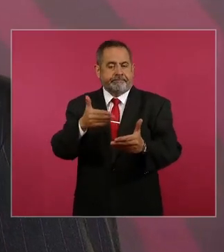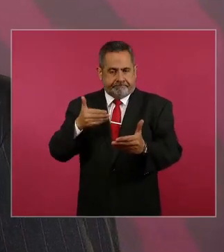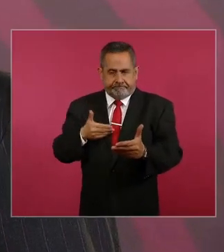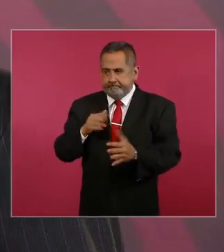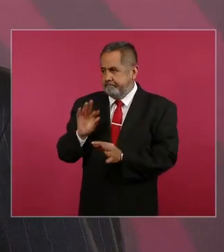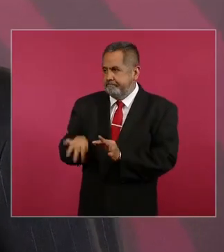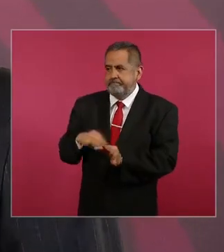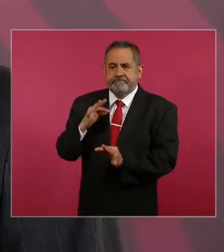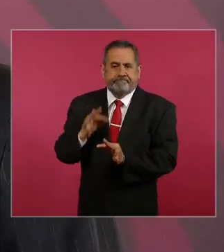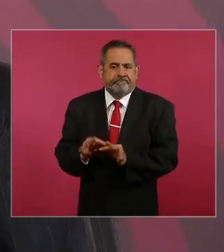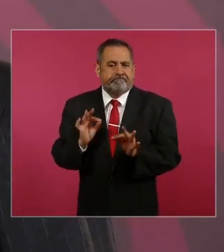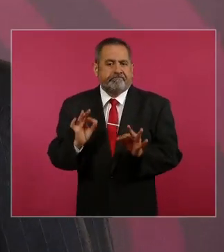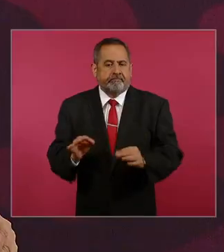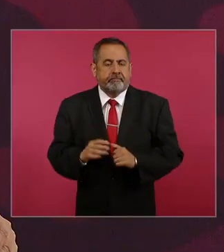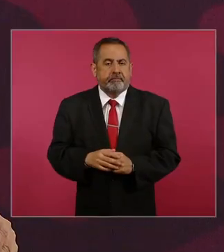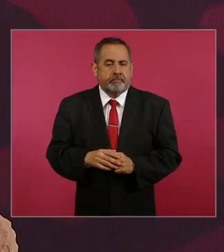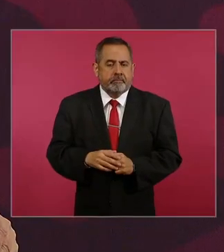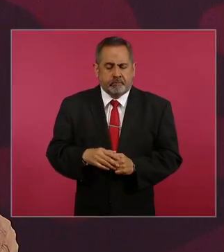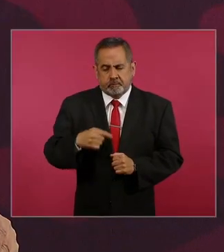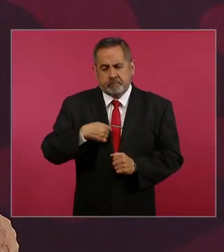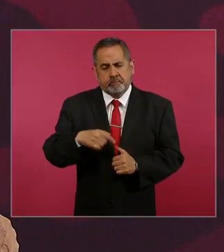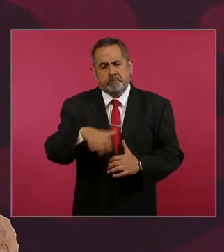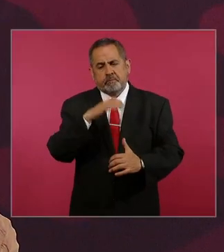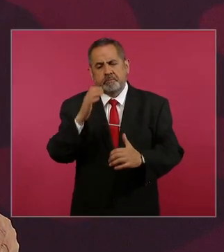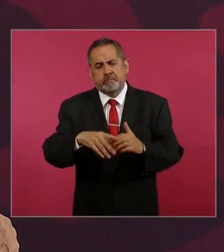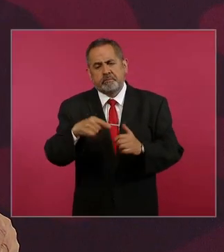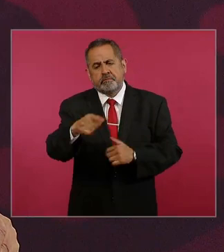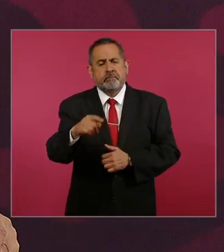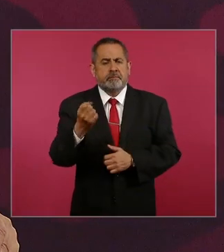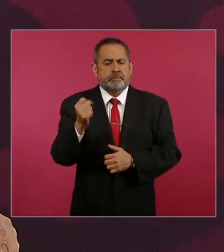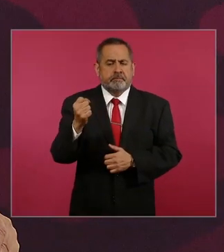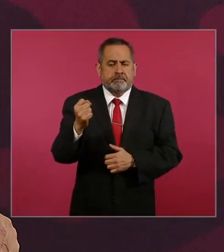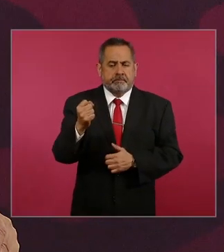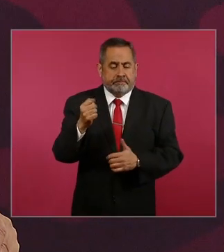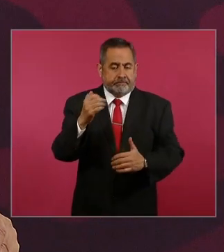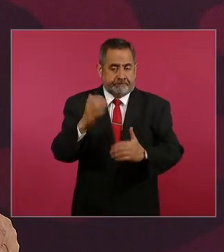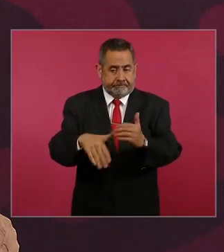voy a terminar en septiembre